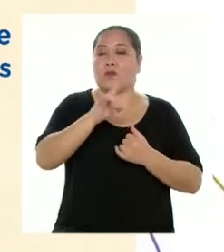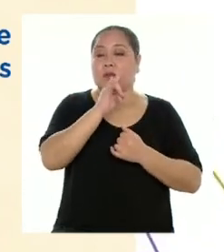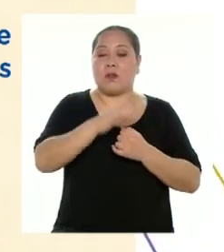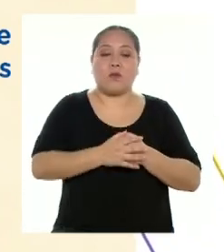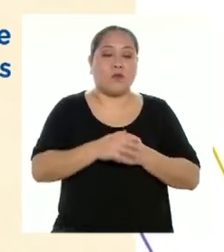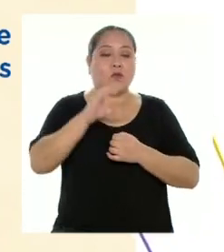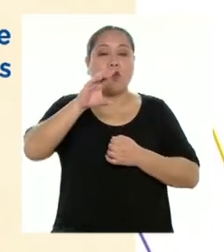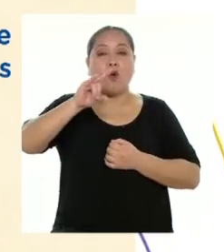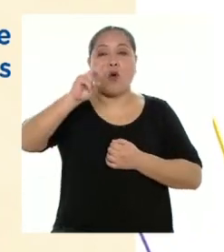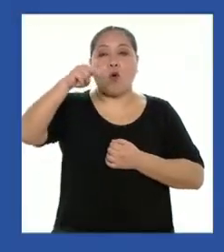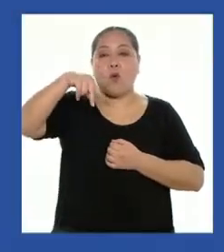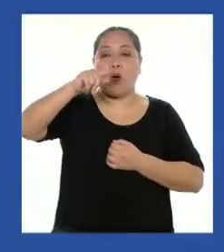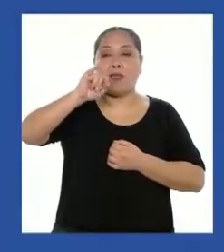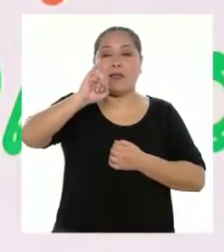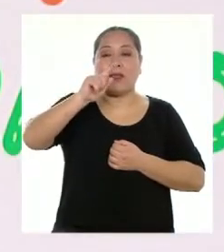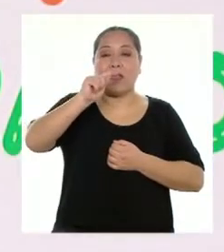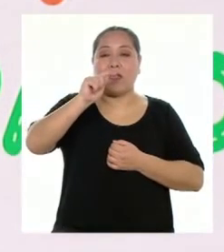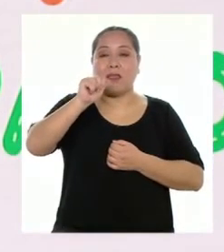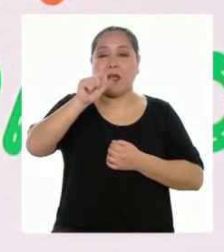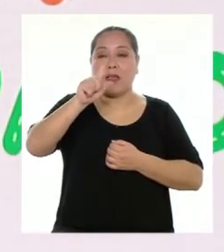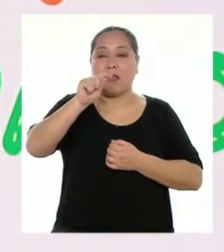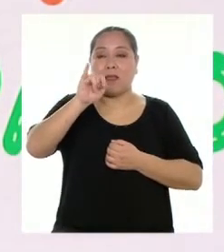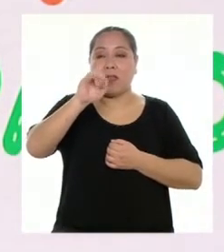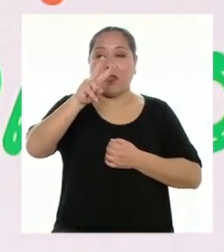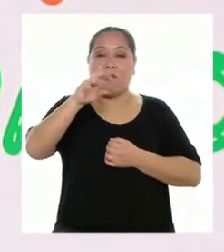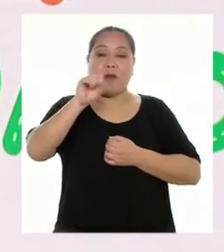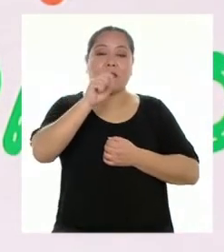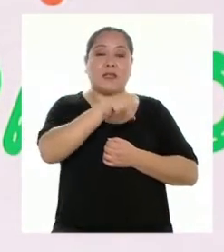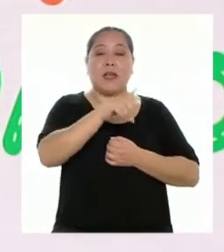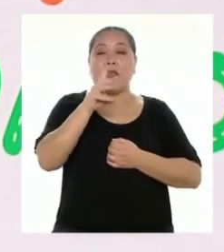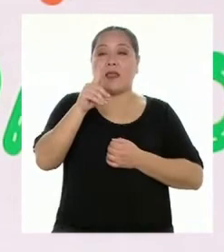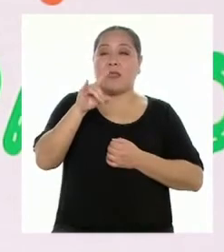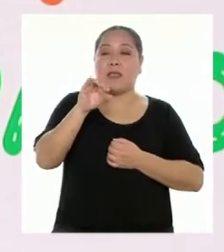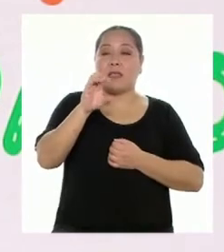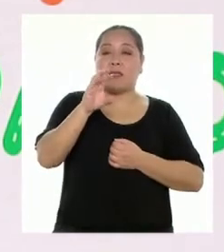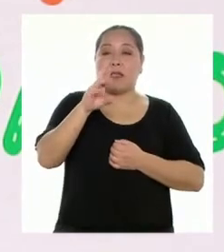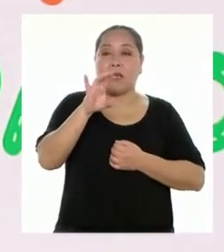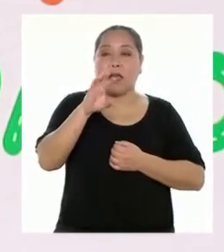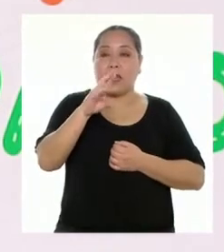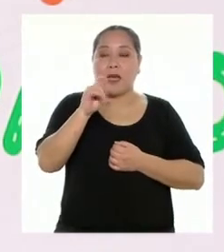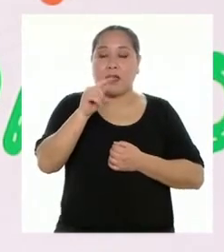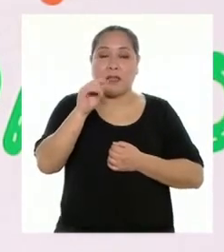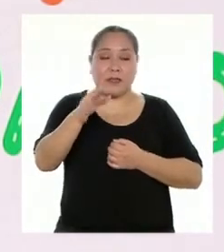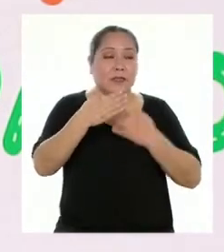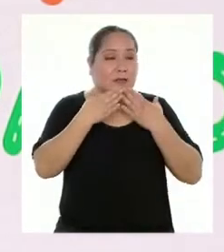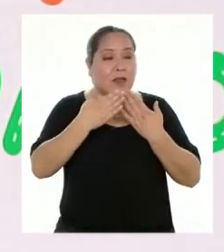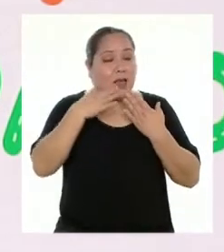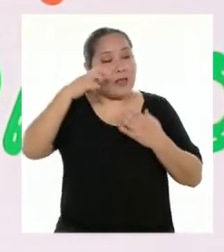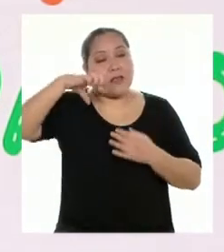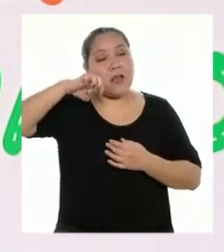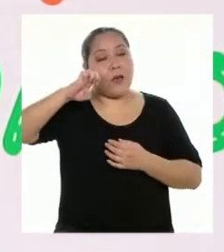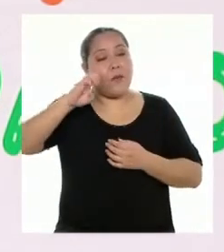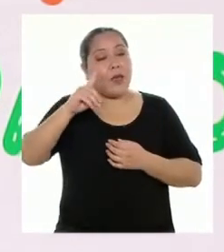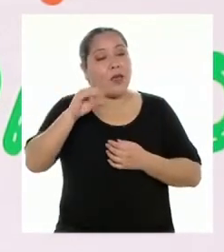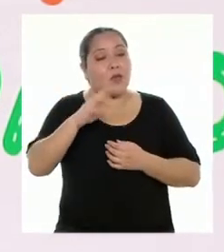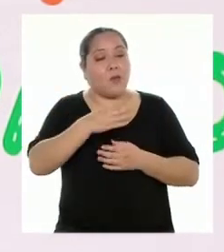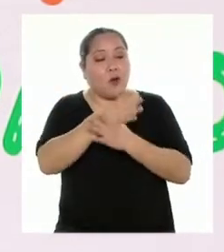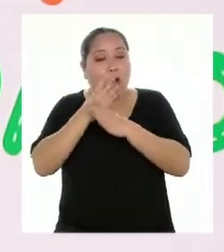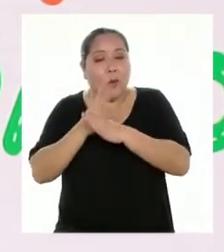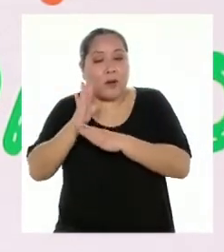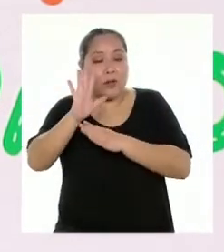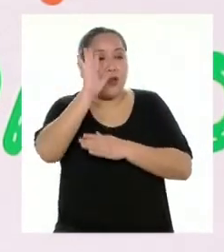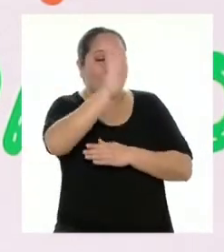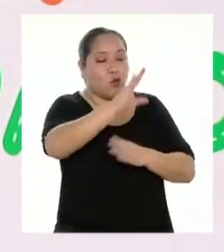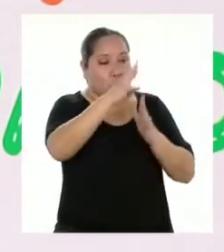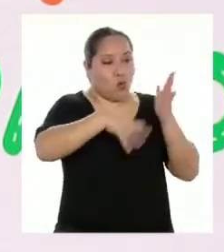variables cuantitativas discretas. Quiero aprovechar este momento para agradecer a Pedro por compartir con todas y todos nosotros sus tablas